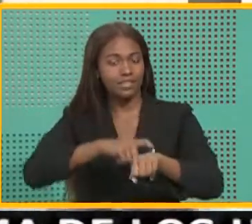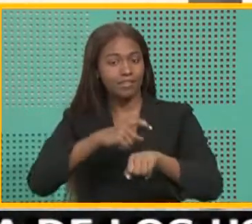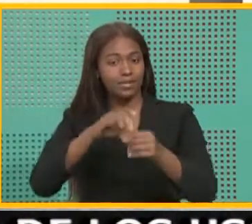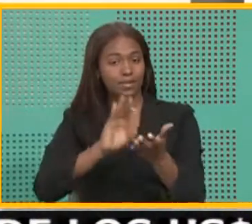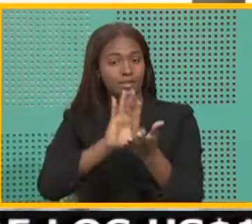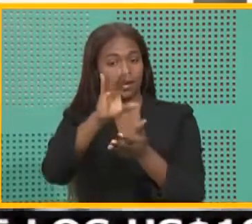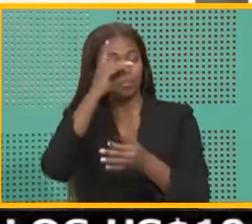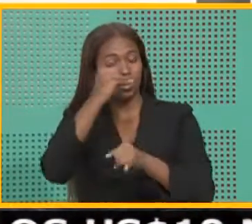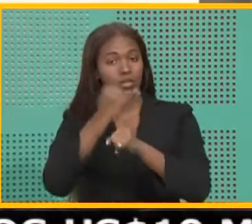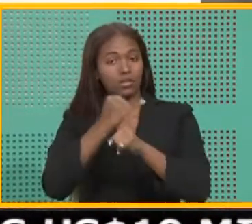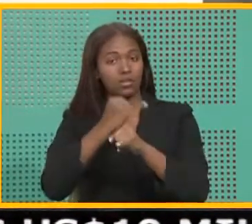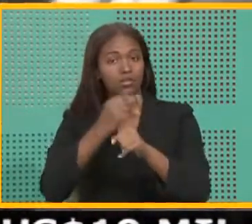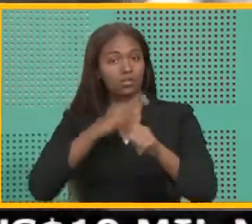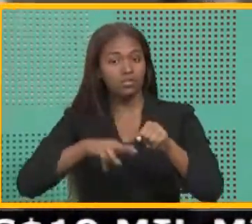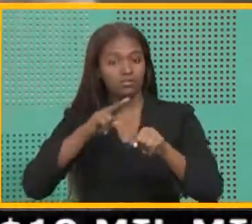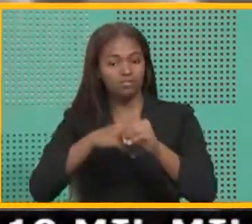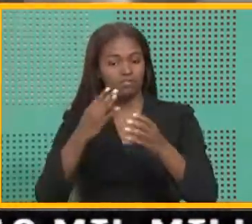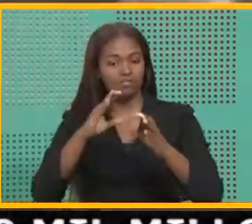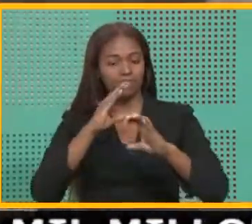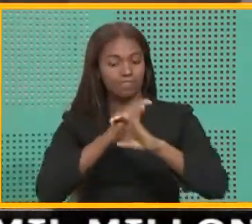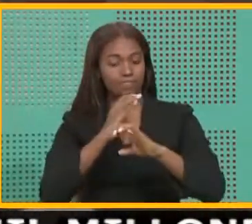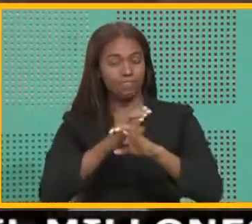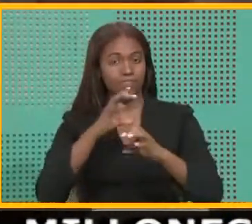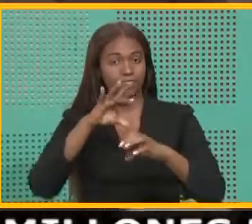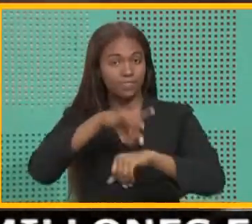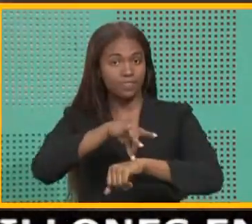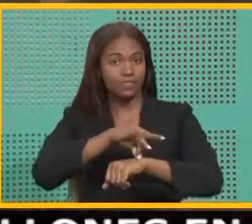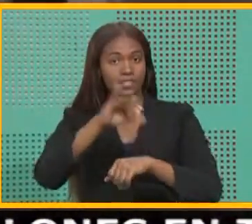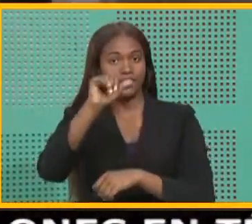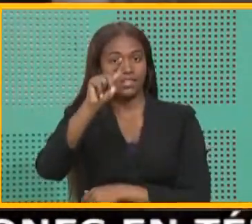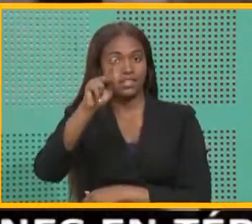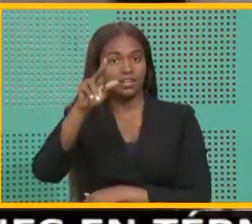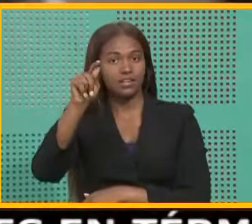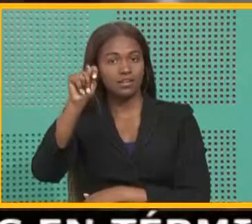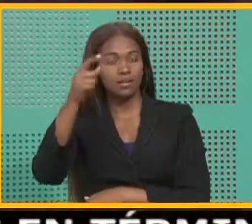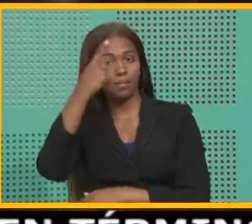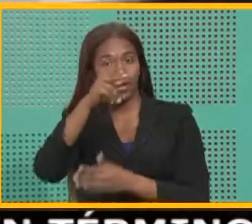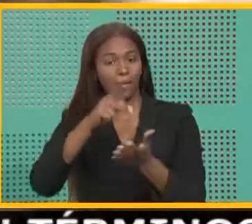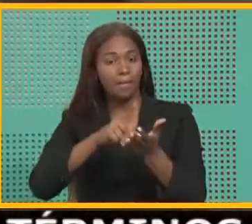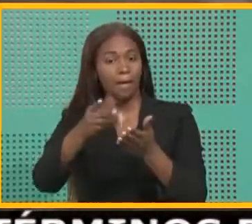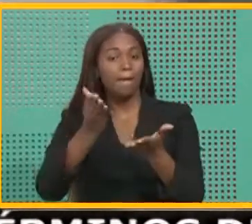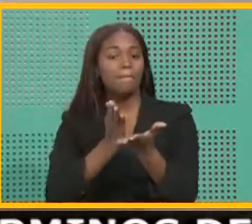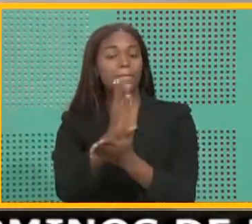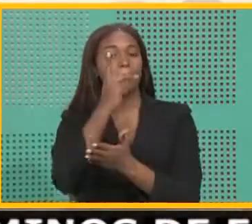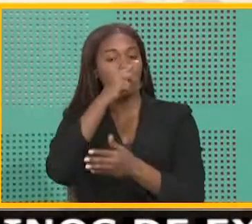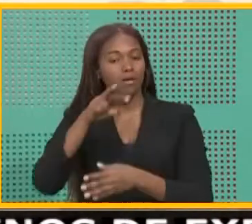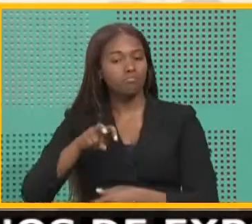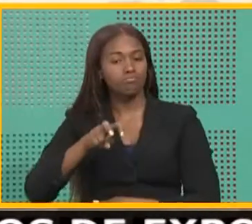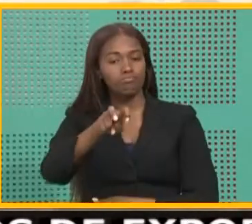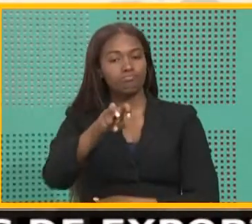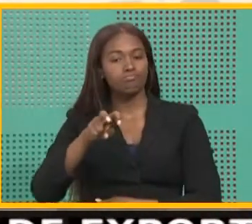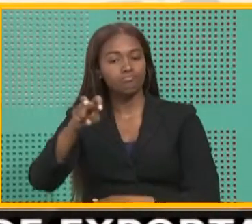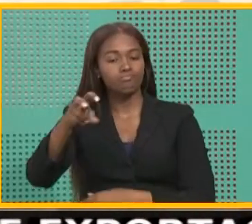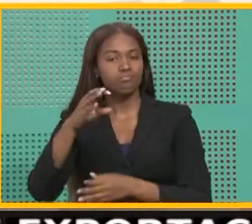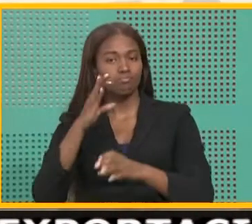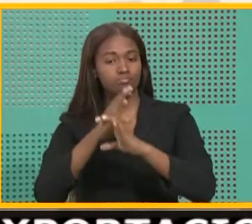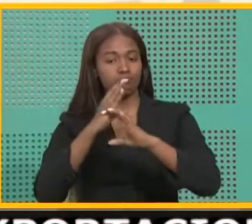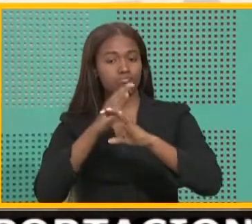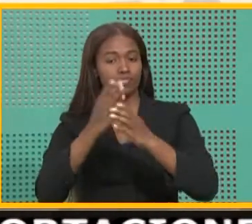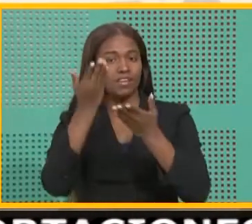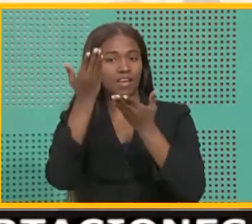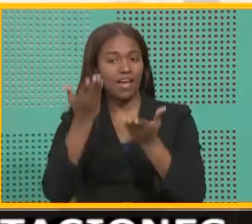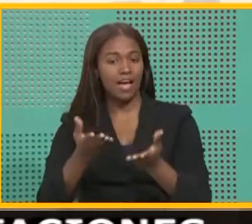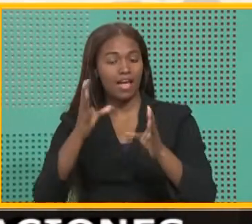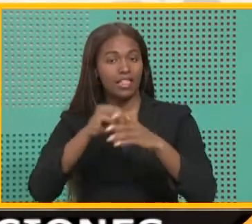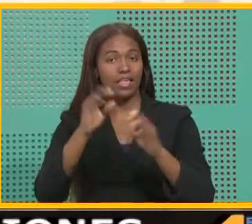el Instituto Nacional de Tránsito y Transporte Terrestre, INTRANT, para la obtención de permiso de circulación de transporte de cargas en Navidad